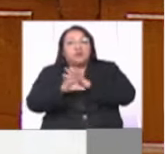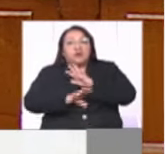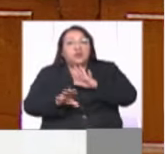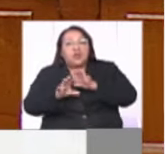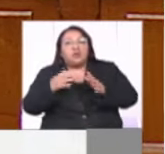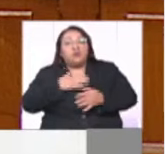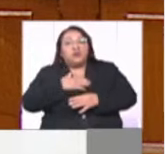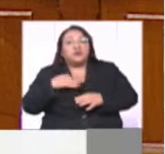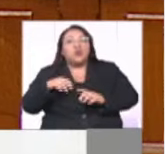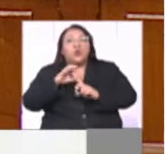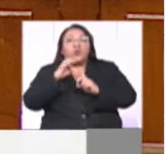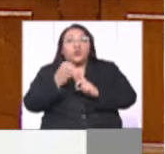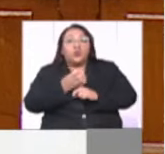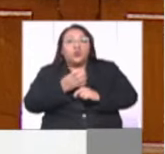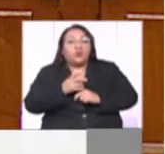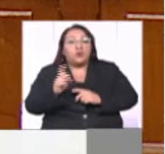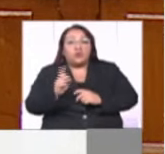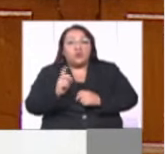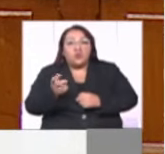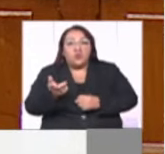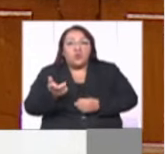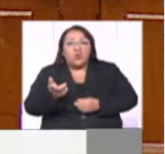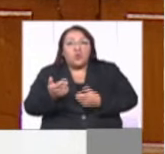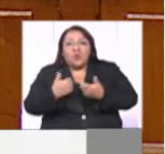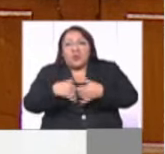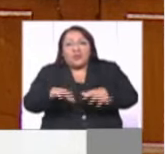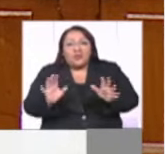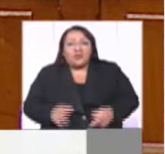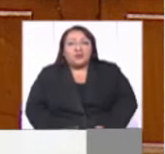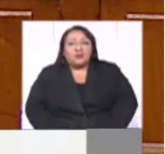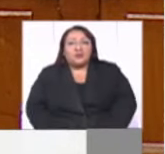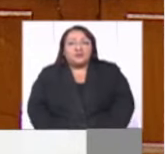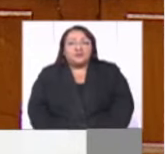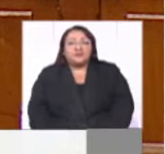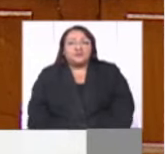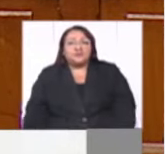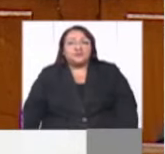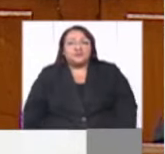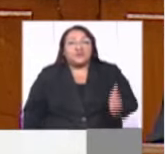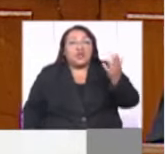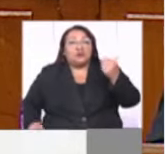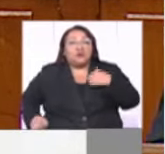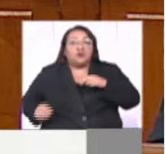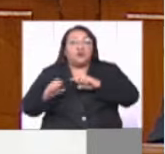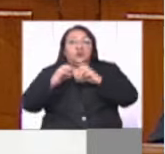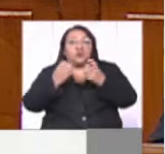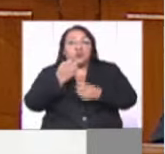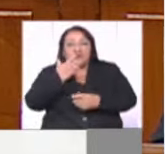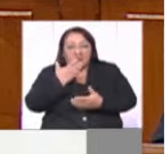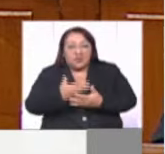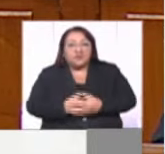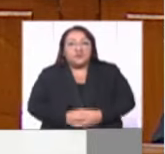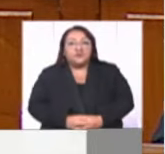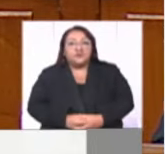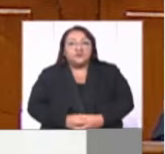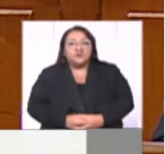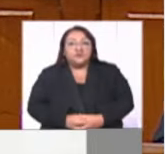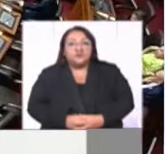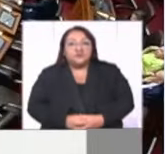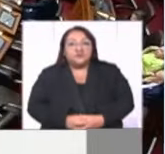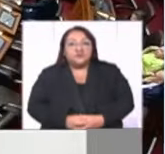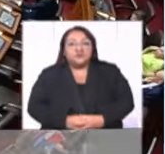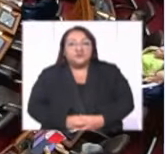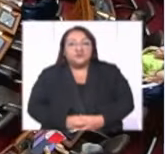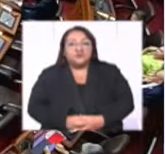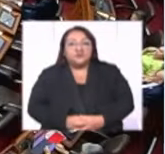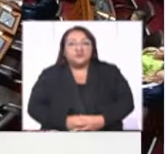nuestra cultura, no así que lucre de nuestra cultura. Gracias. Gracias, congresista.